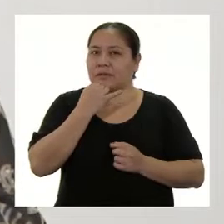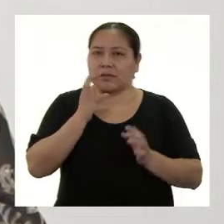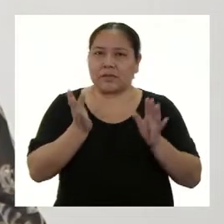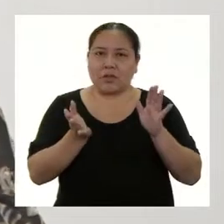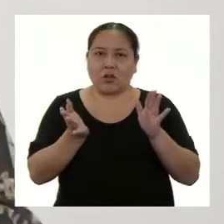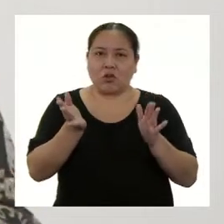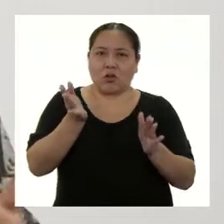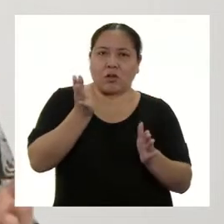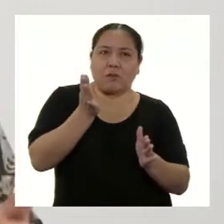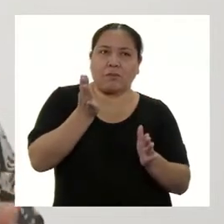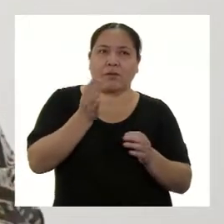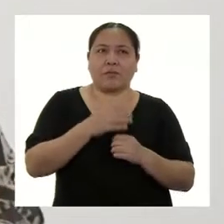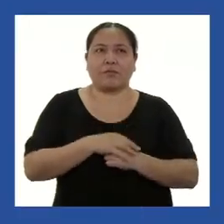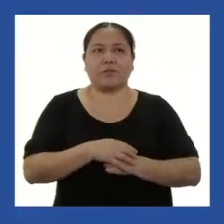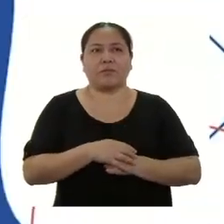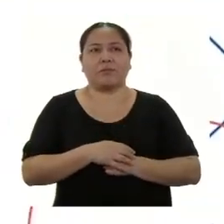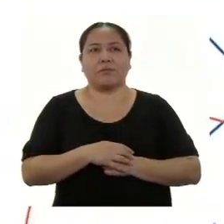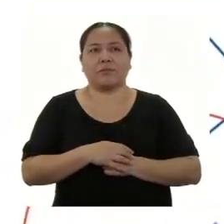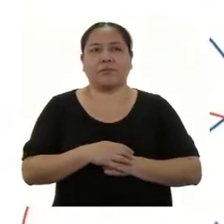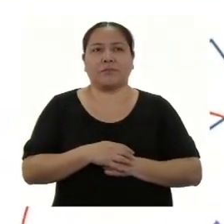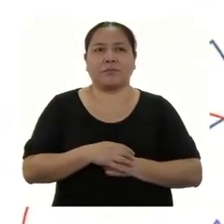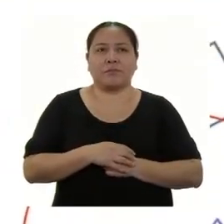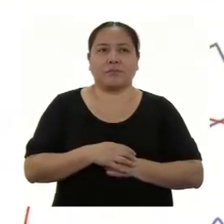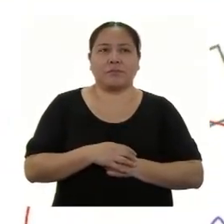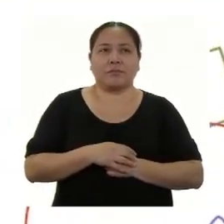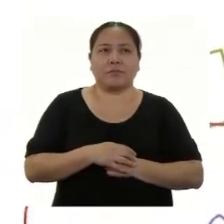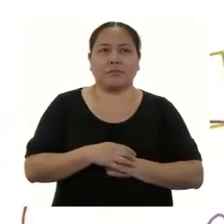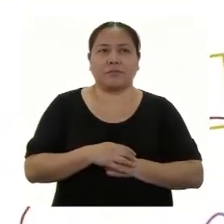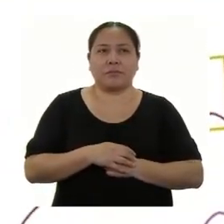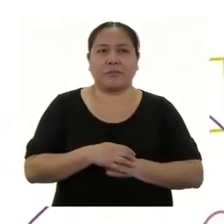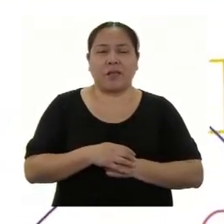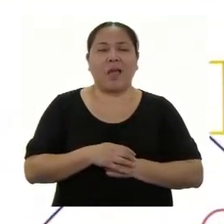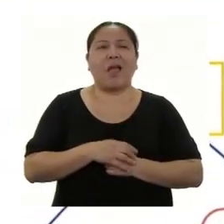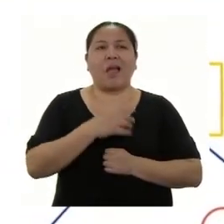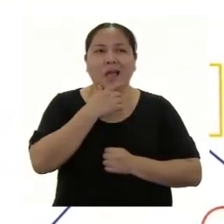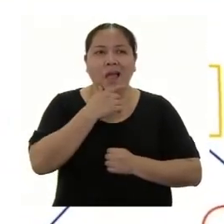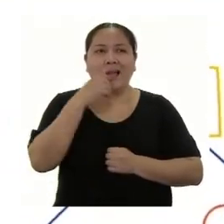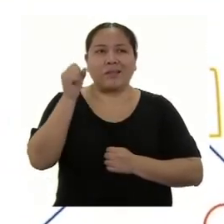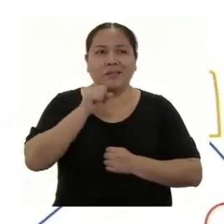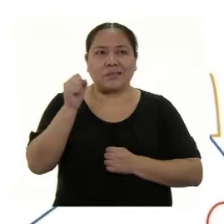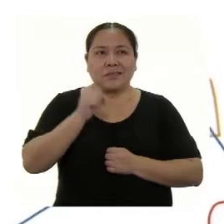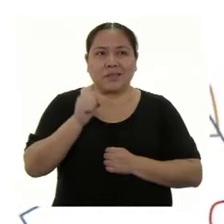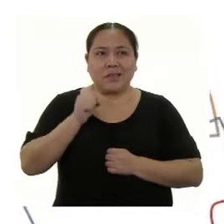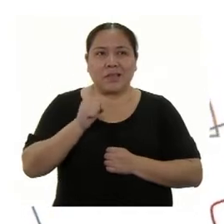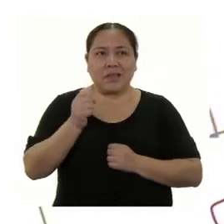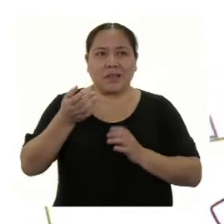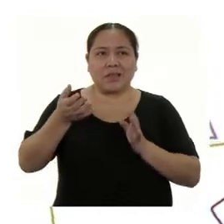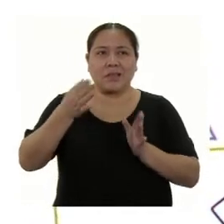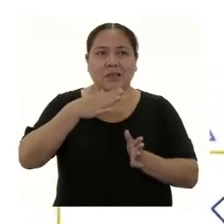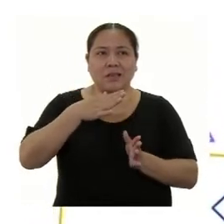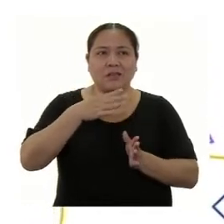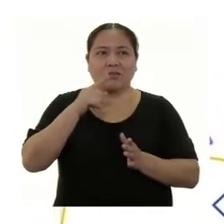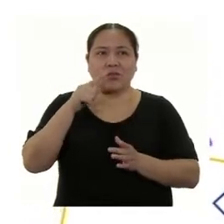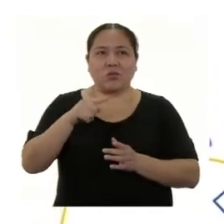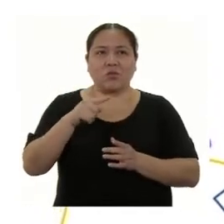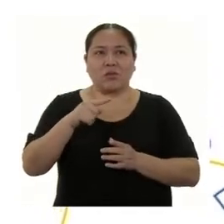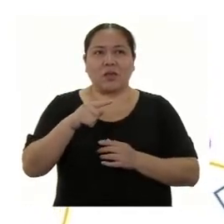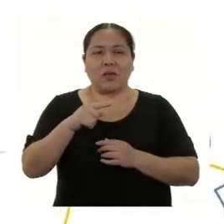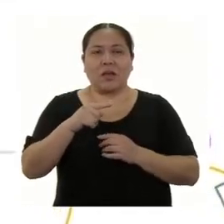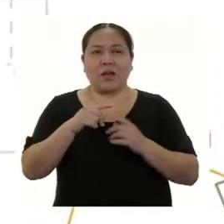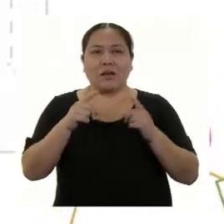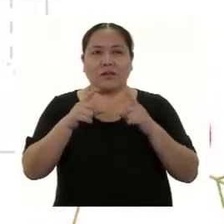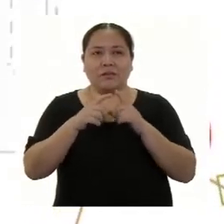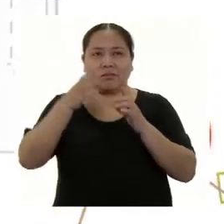rotamos el prisma de esta manera? Tienes razón, el falso techo es una de las caras laterales y las